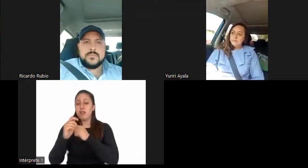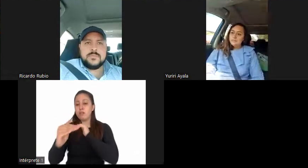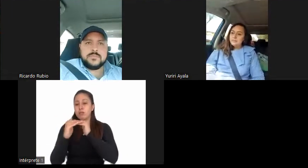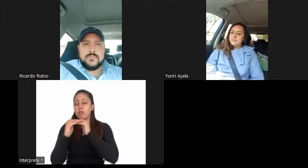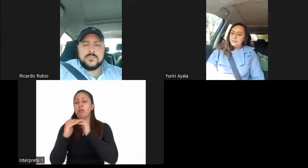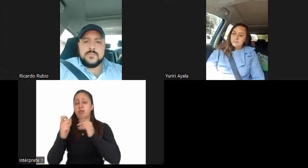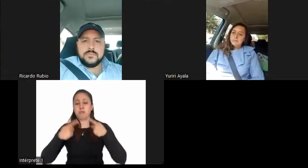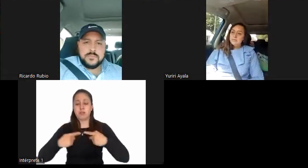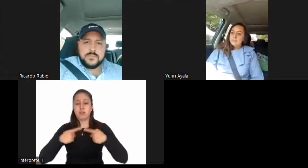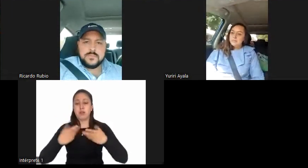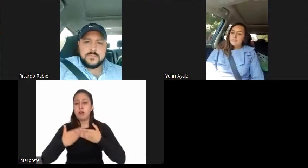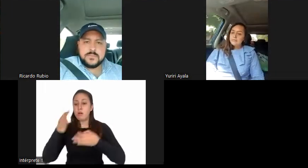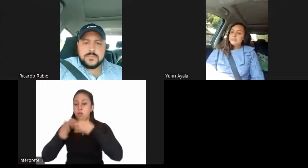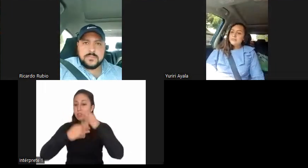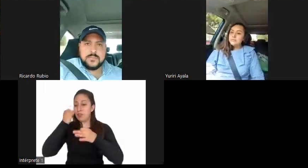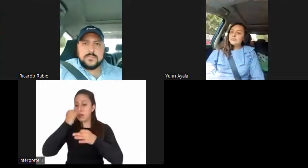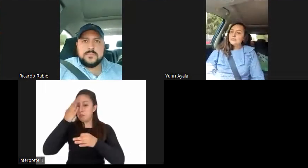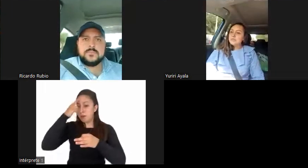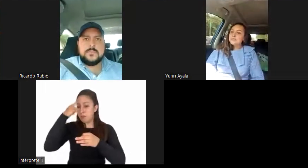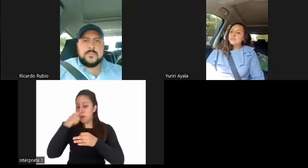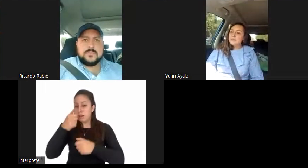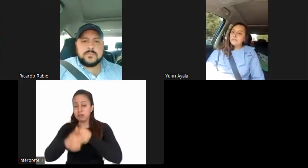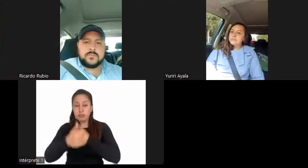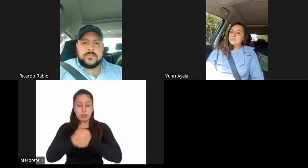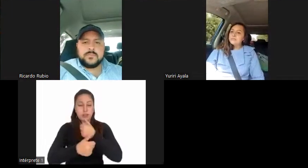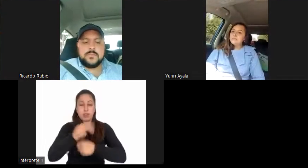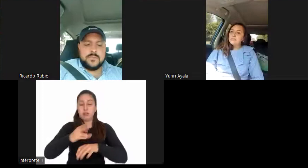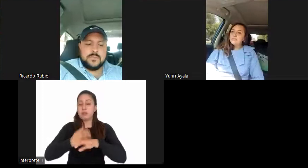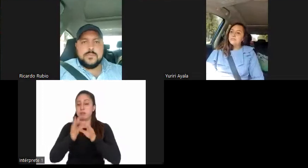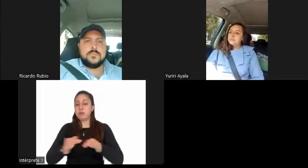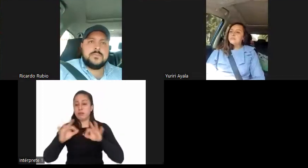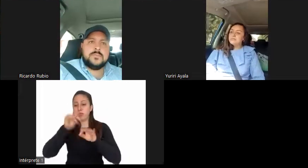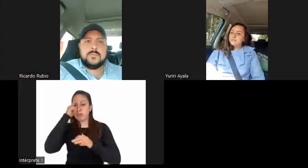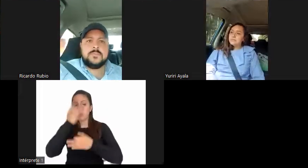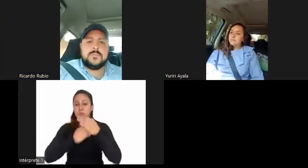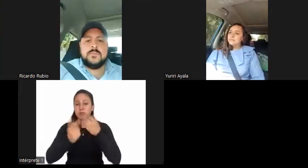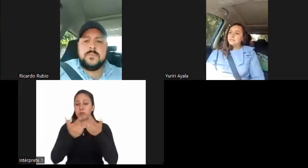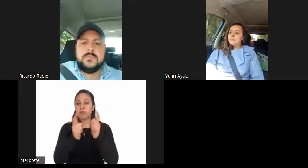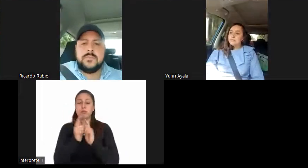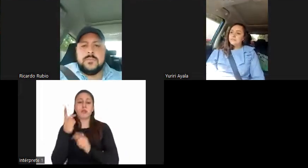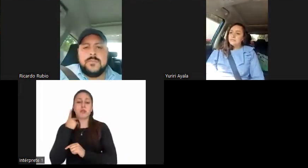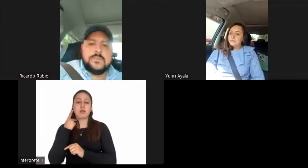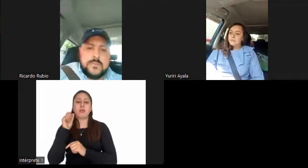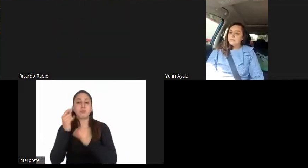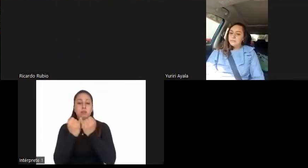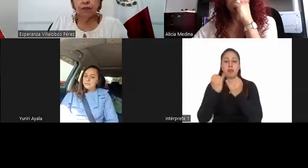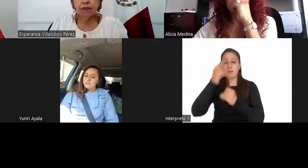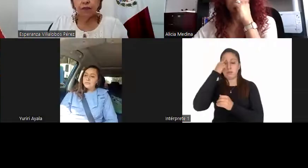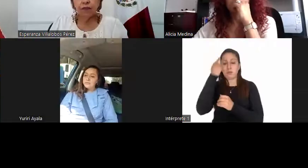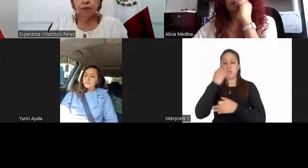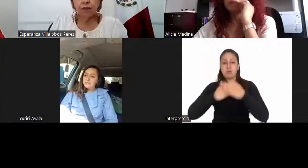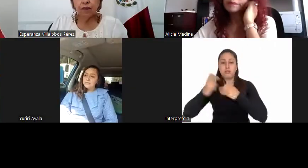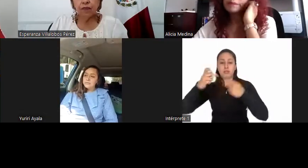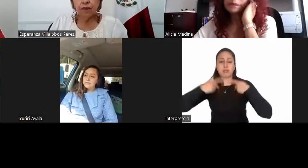uso de propaganda electoral durante las campañas es de suma importancia para los partidos políticos, así como para las y los candidatos